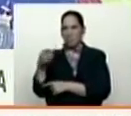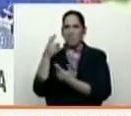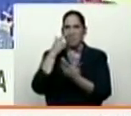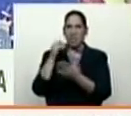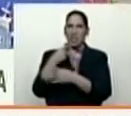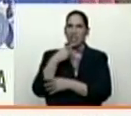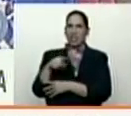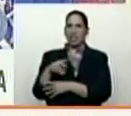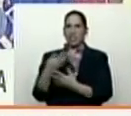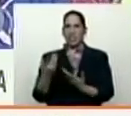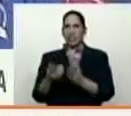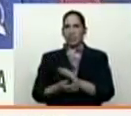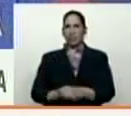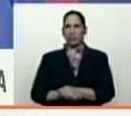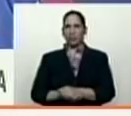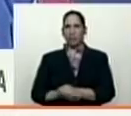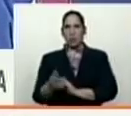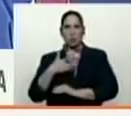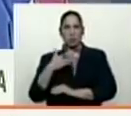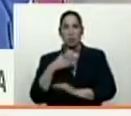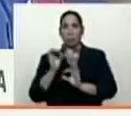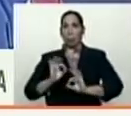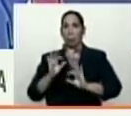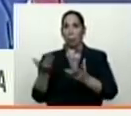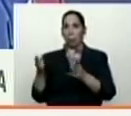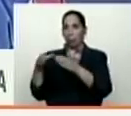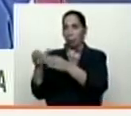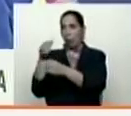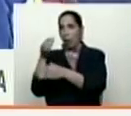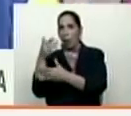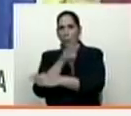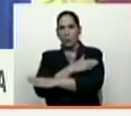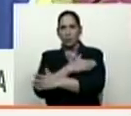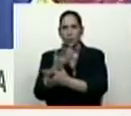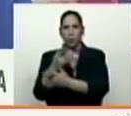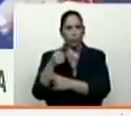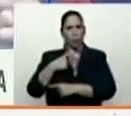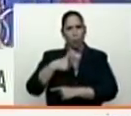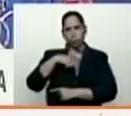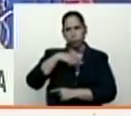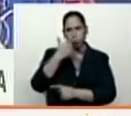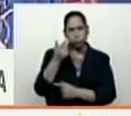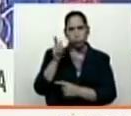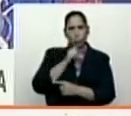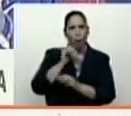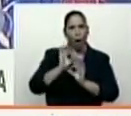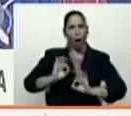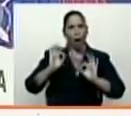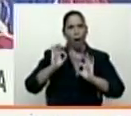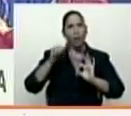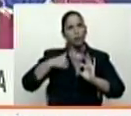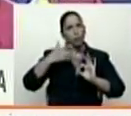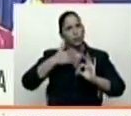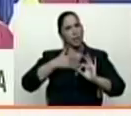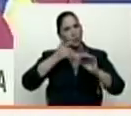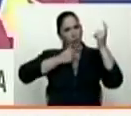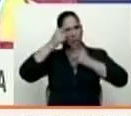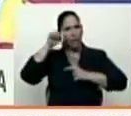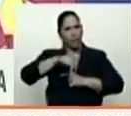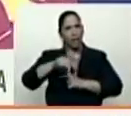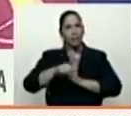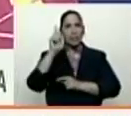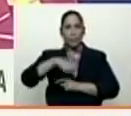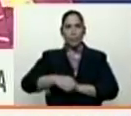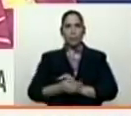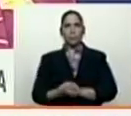sí, lo siento. Yo no siento ningún tipo de vergüenza ni complejo. Para mí Chávez está aquí. Y me pasa